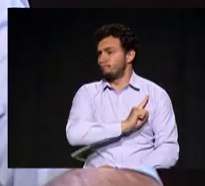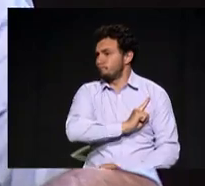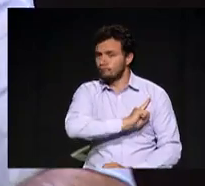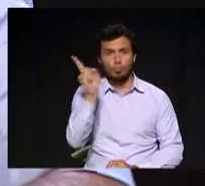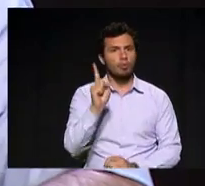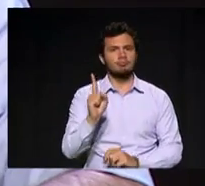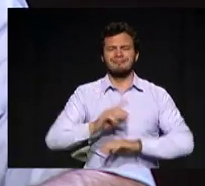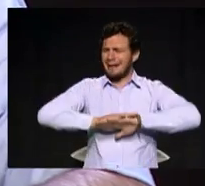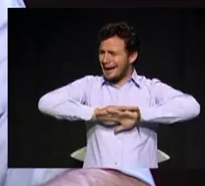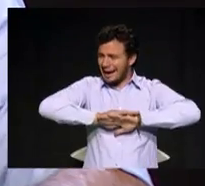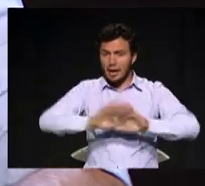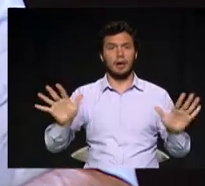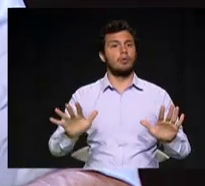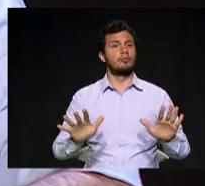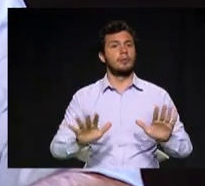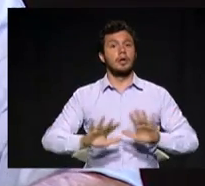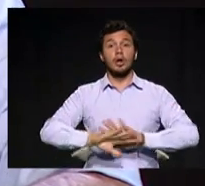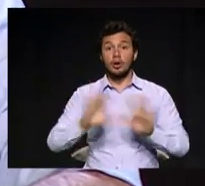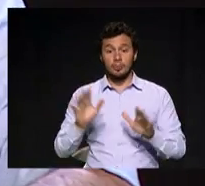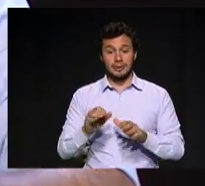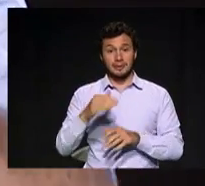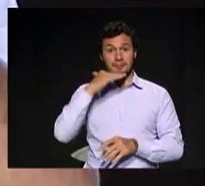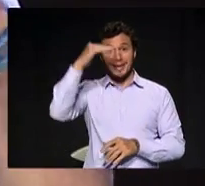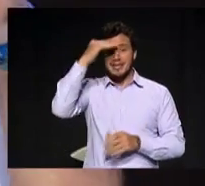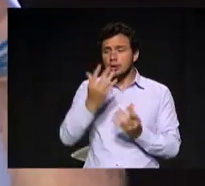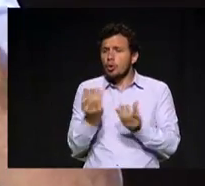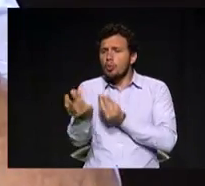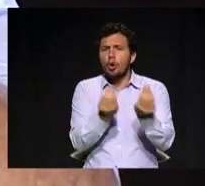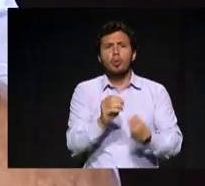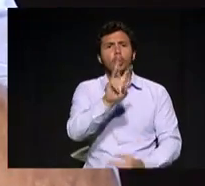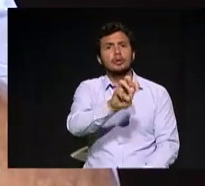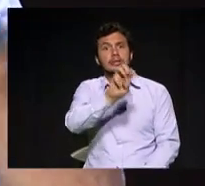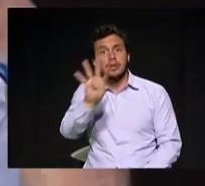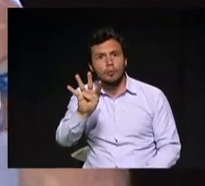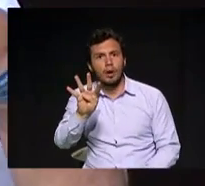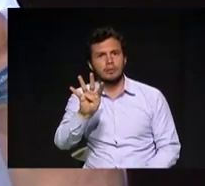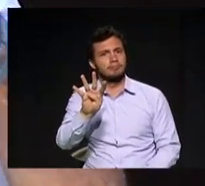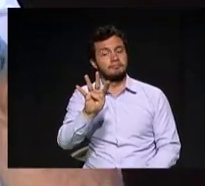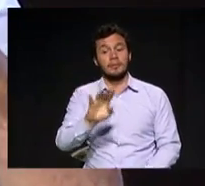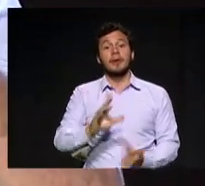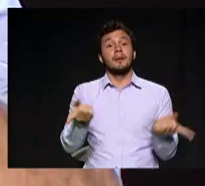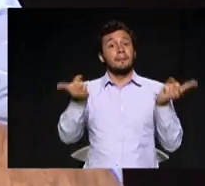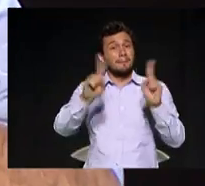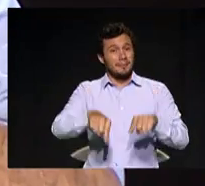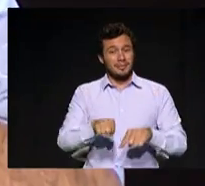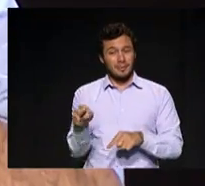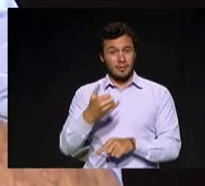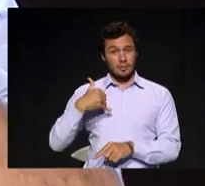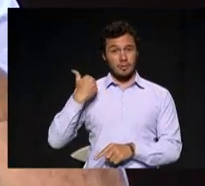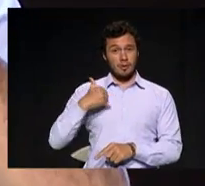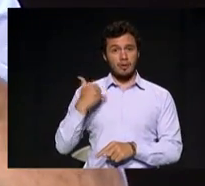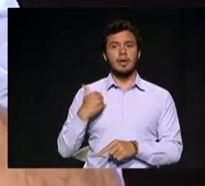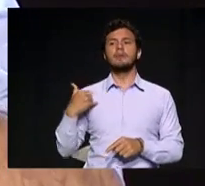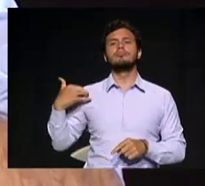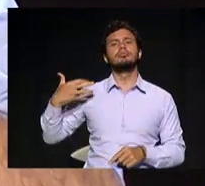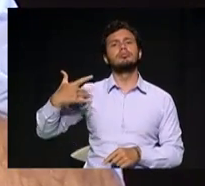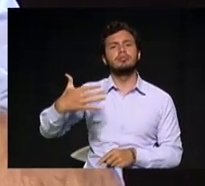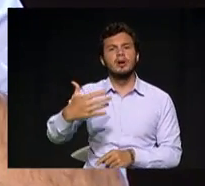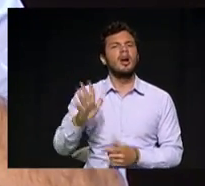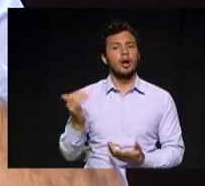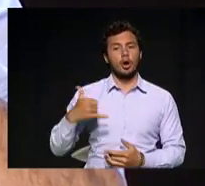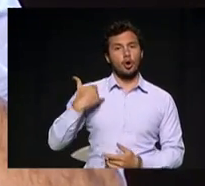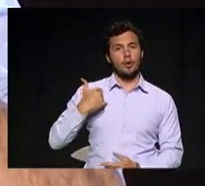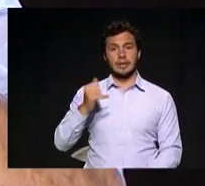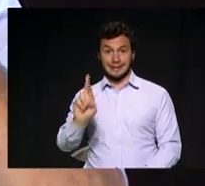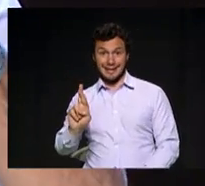me allí no puede tener 84 bandas organizadas y armadas y en cuanto a los jóvenes ya lo venimos haciendo tenemos dos programas uno es jóvenes ere